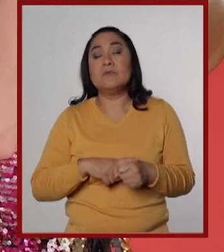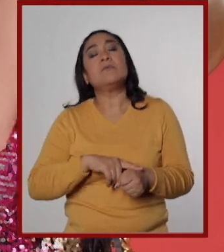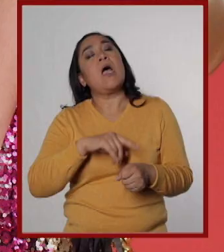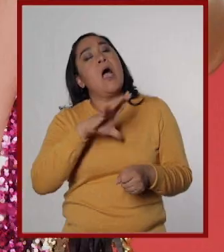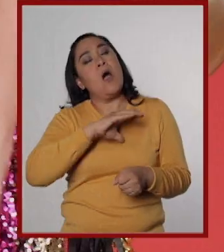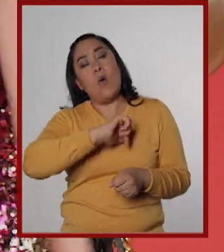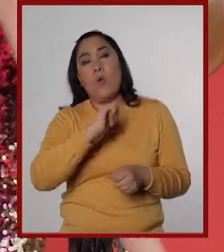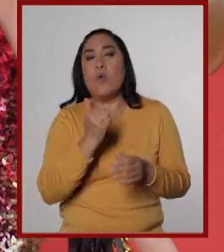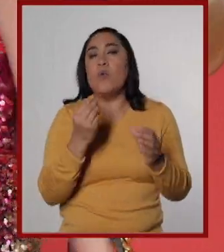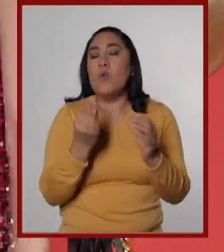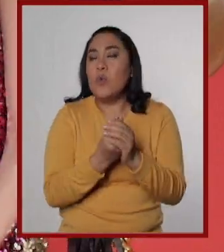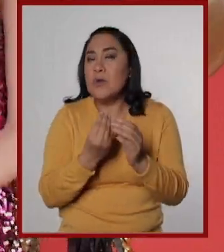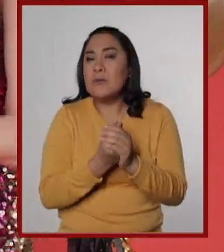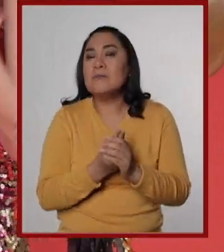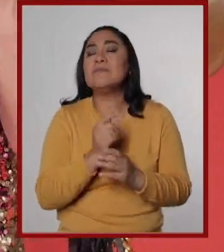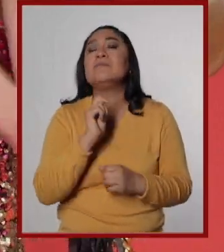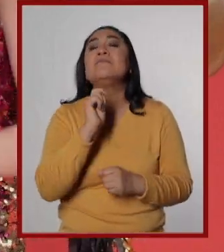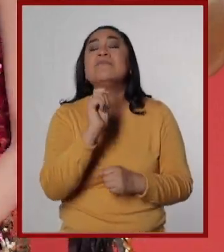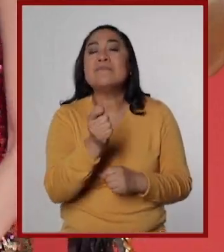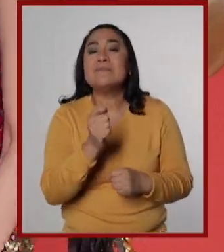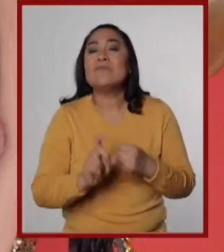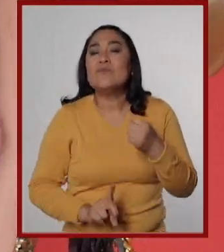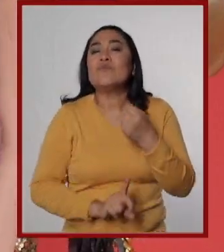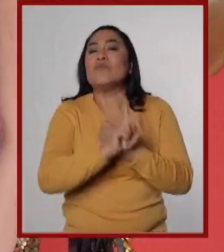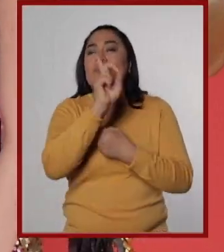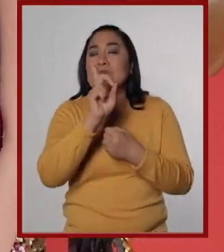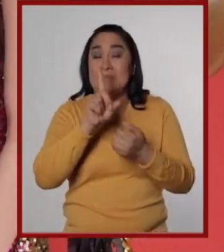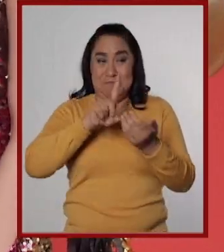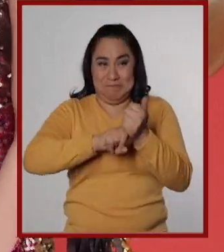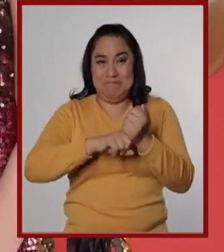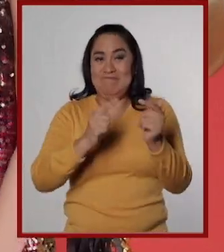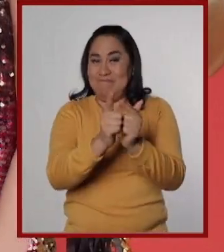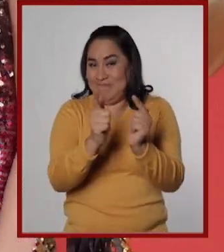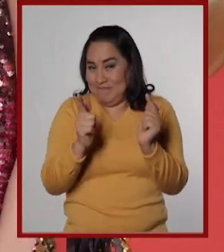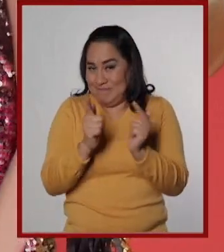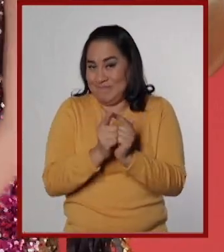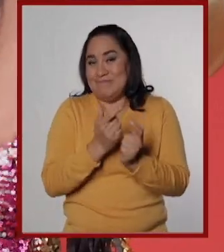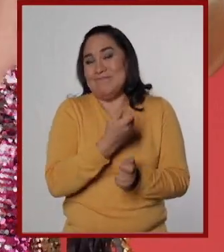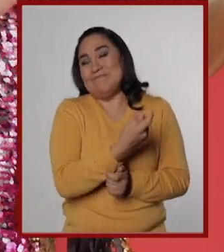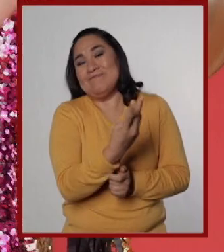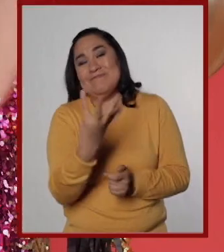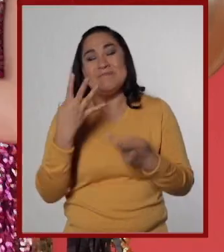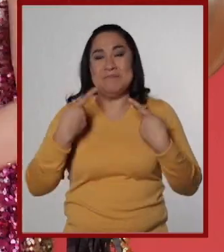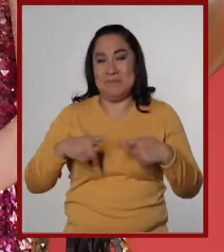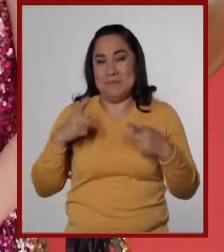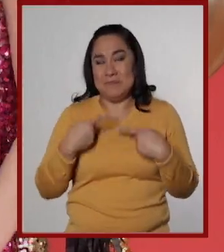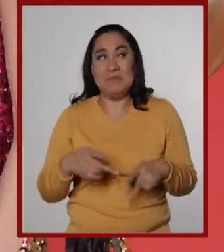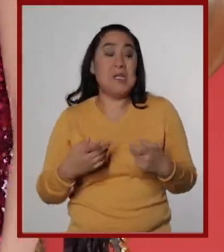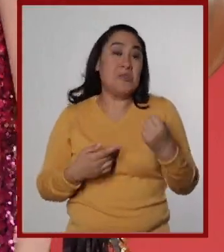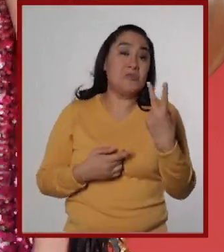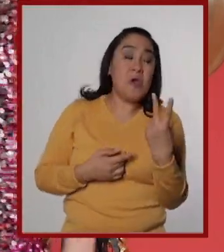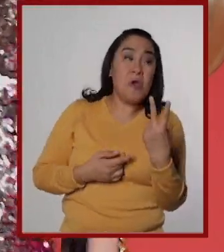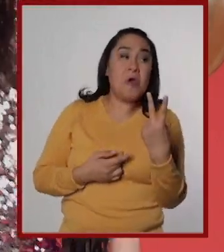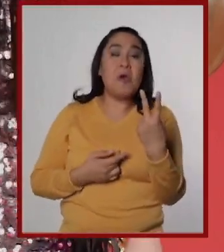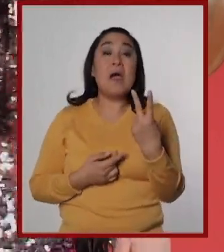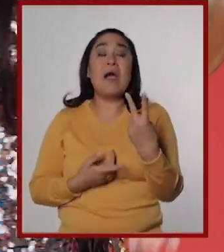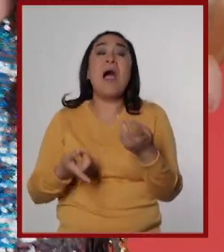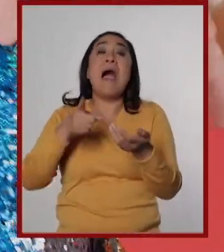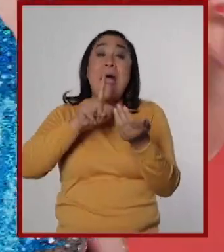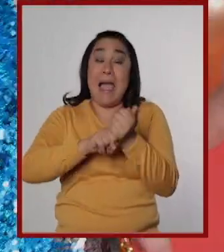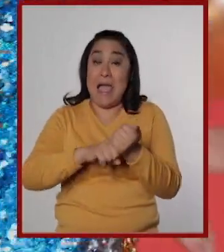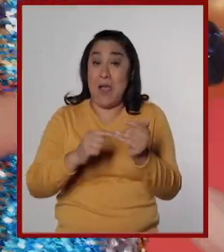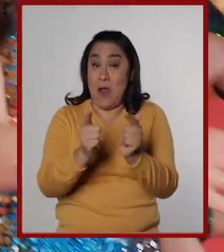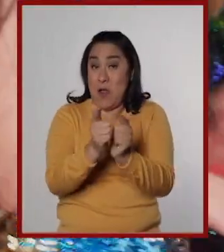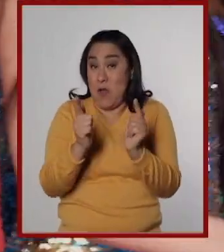hay otro tipo de conflictos, que es el conflicto entre grupos, entre dos, al interior de un